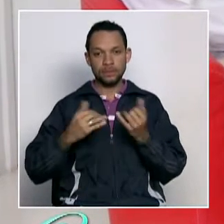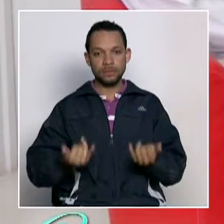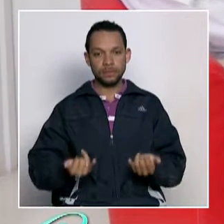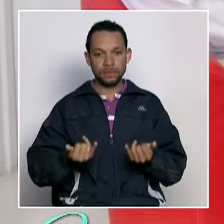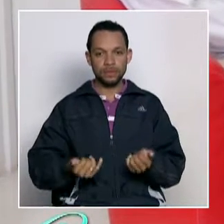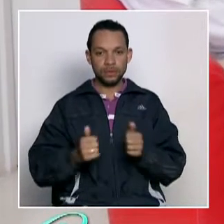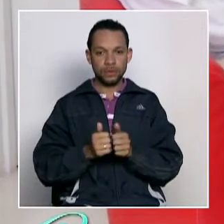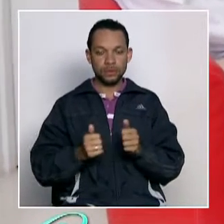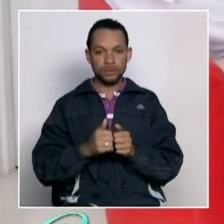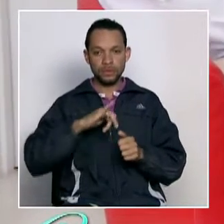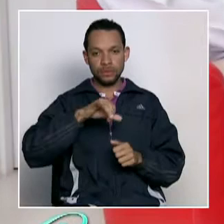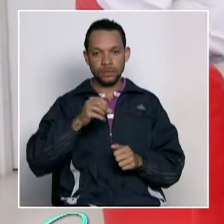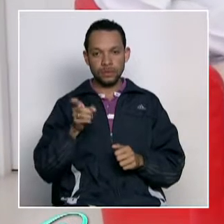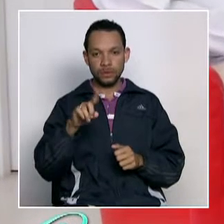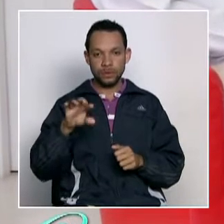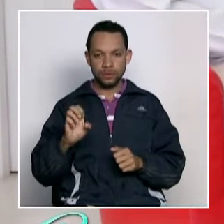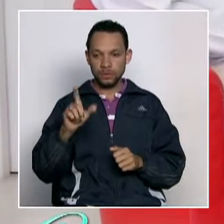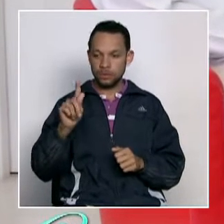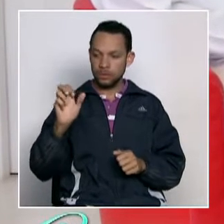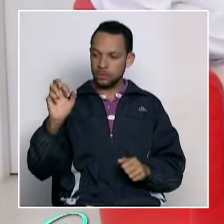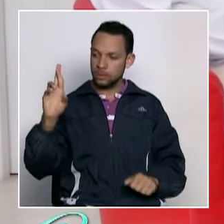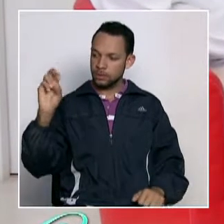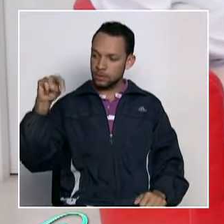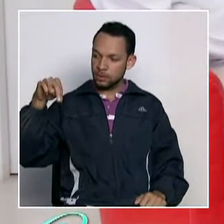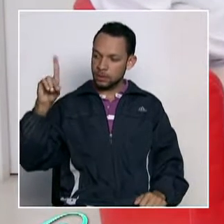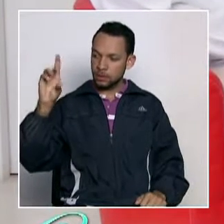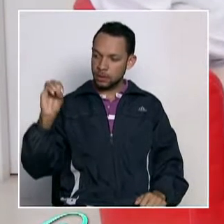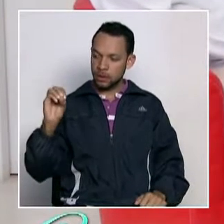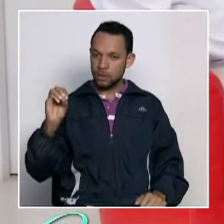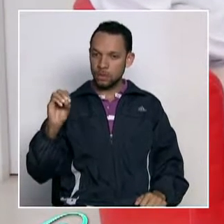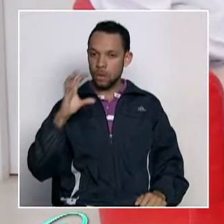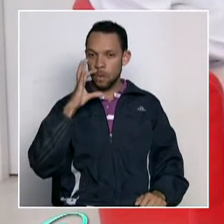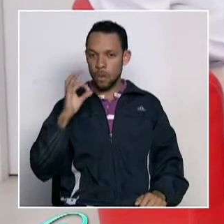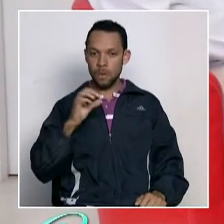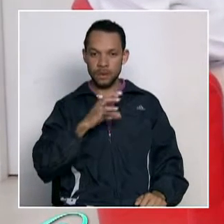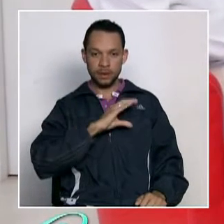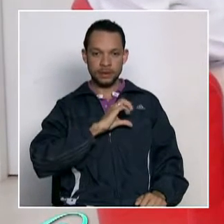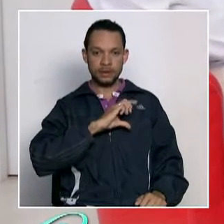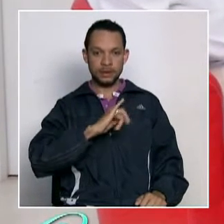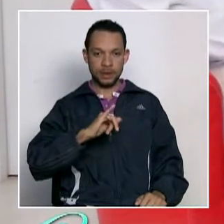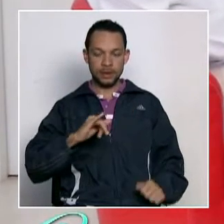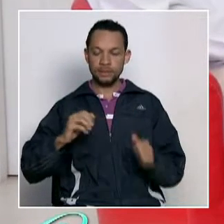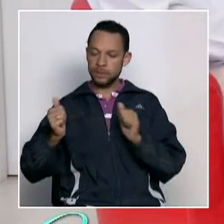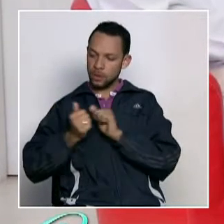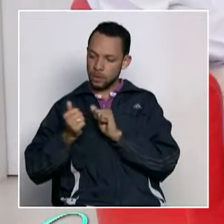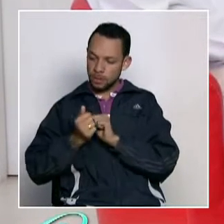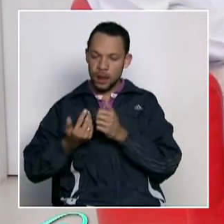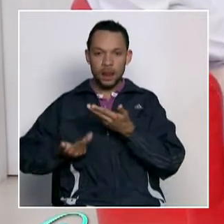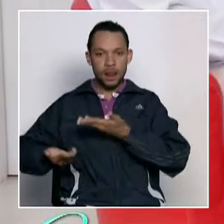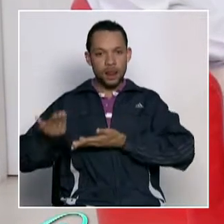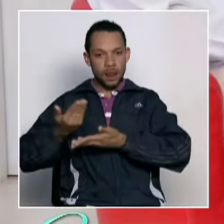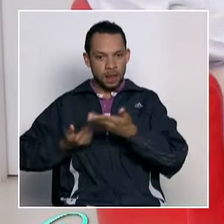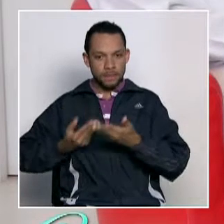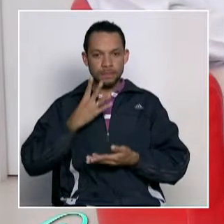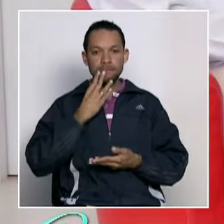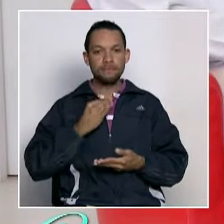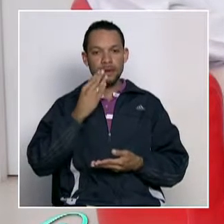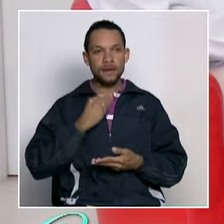doctor José Fernando García de Bioden en Cali y queremos compartir casos clínicos de